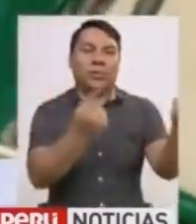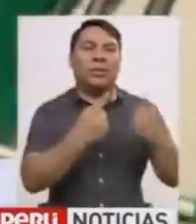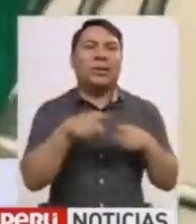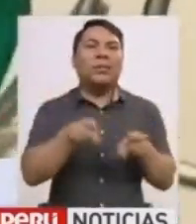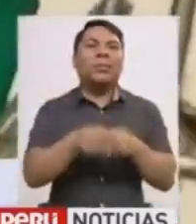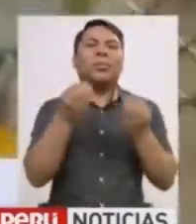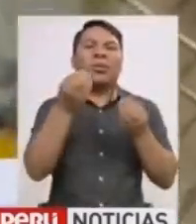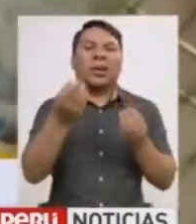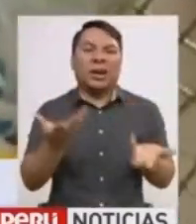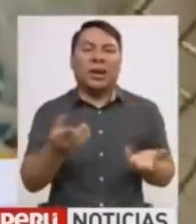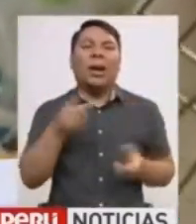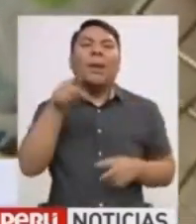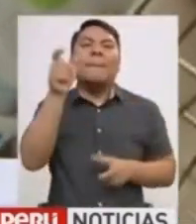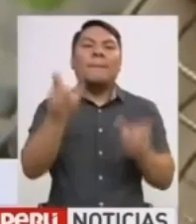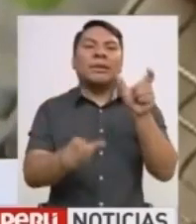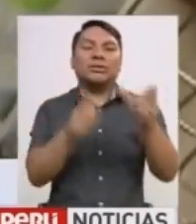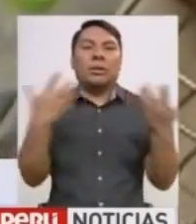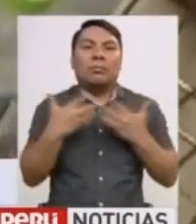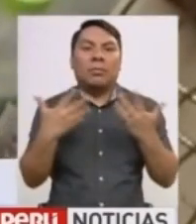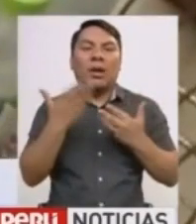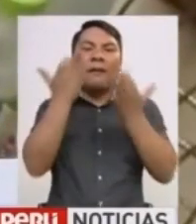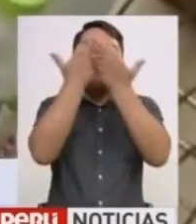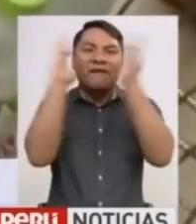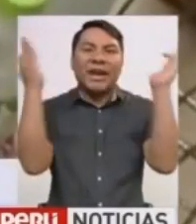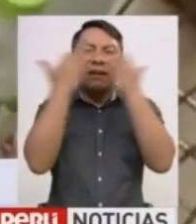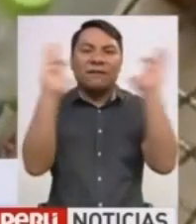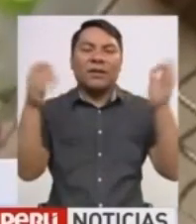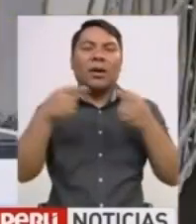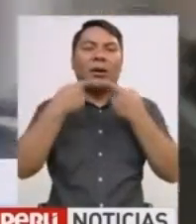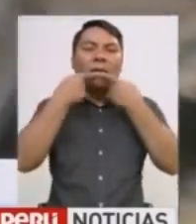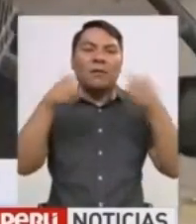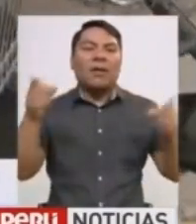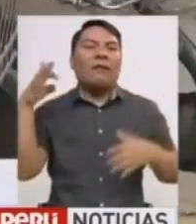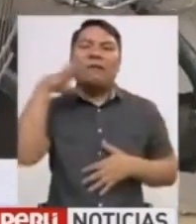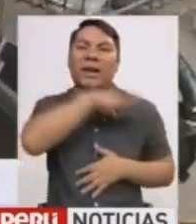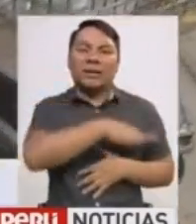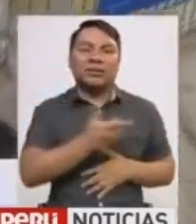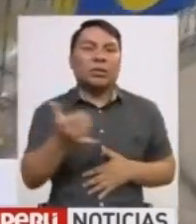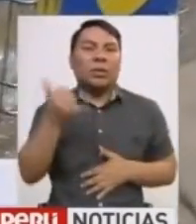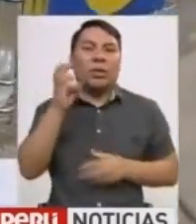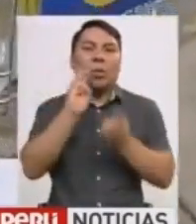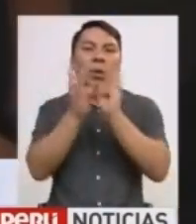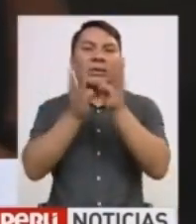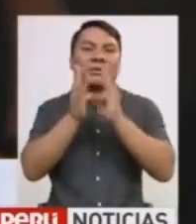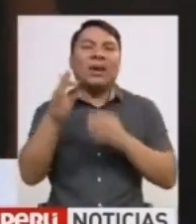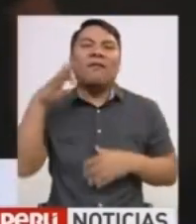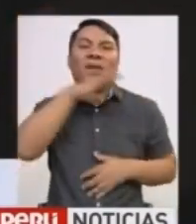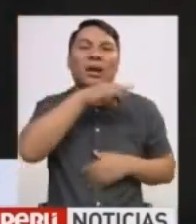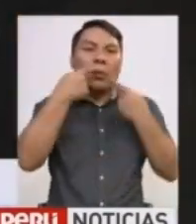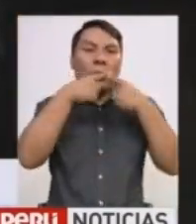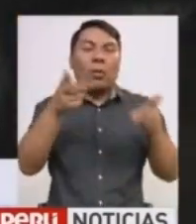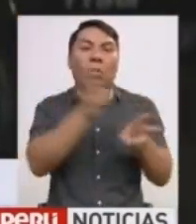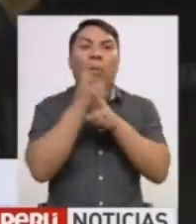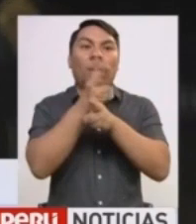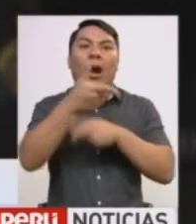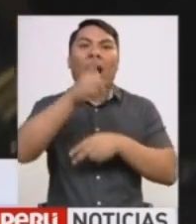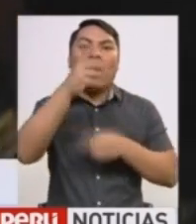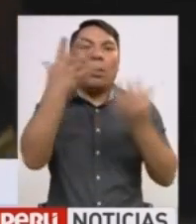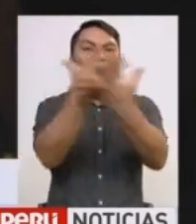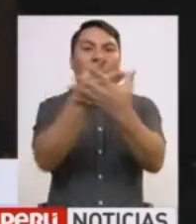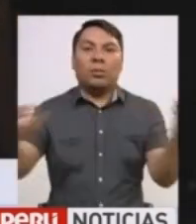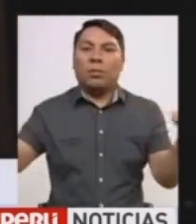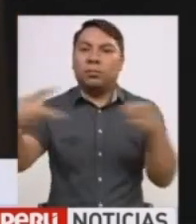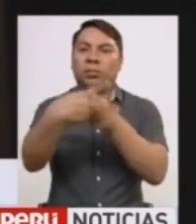redes sociales. Unos audios circularon información falsa. Frente a esta situación, el ministro del Interior instó